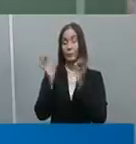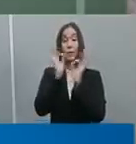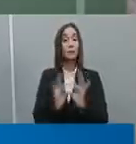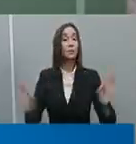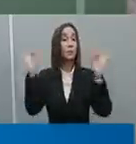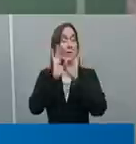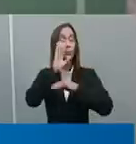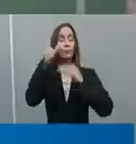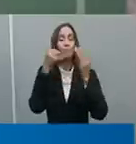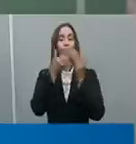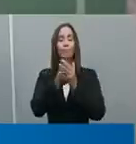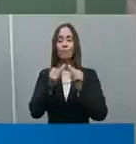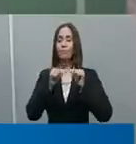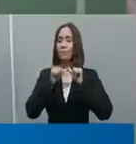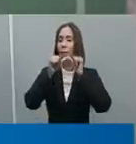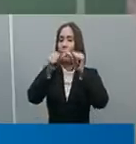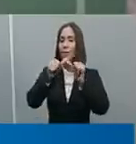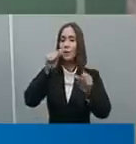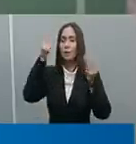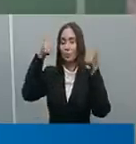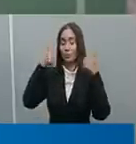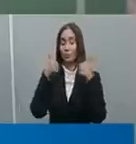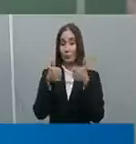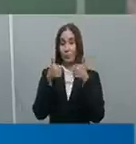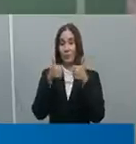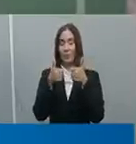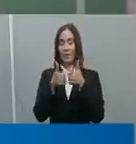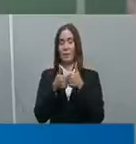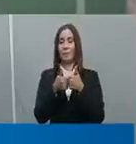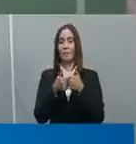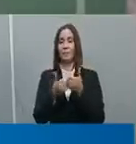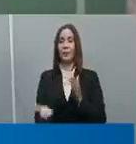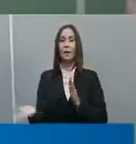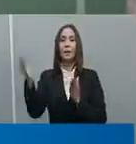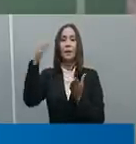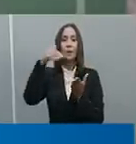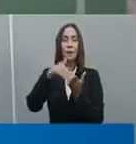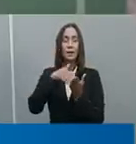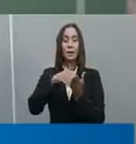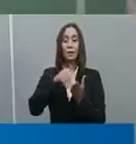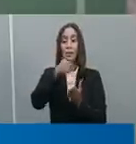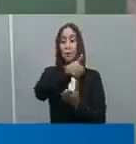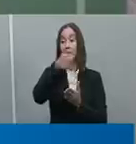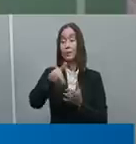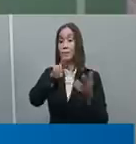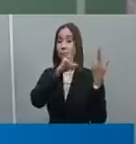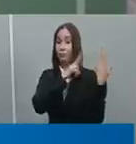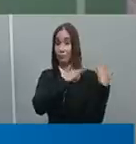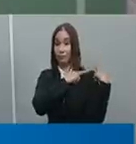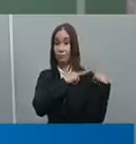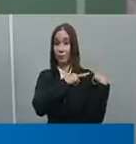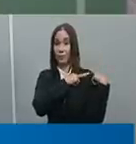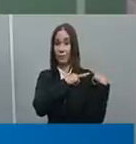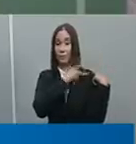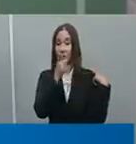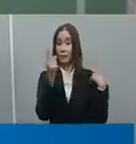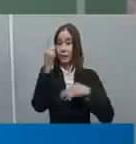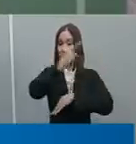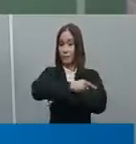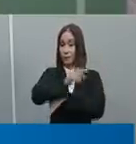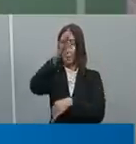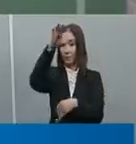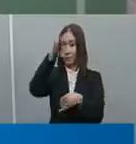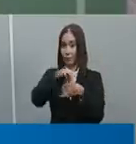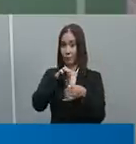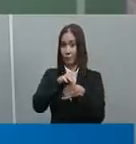sigamos cumpliendo con nuestro deber y de nuevo actuemos con la máxima responsabilidad. En este sentido,